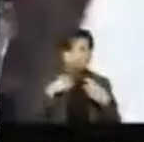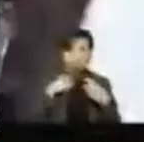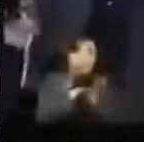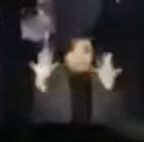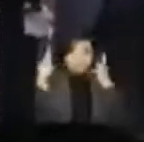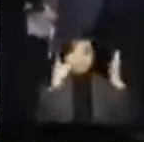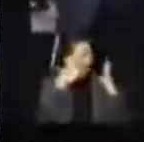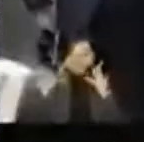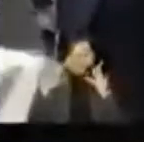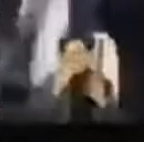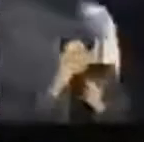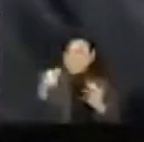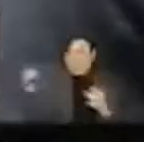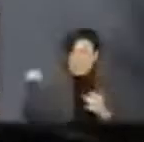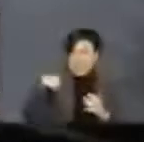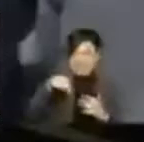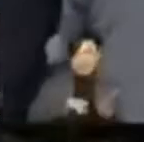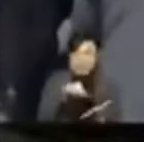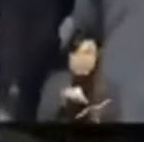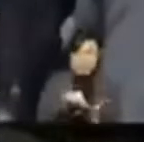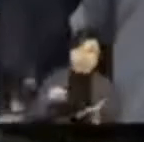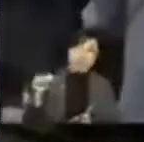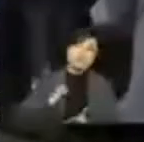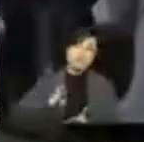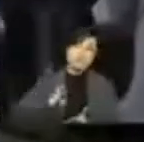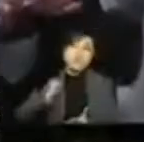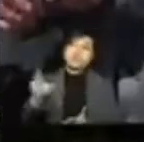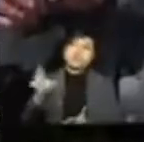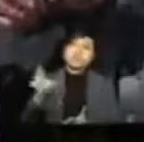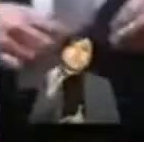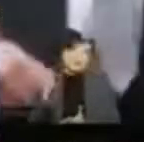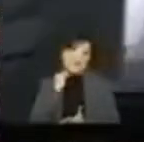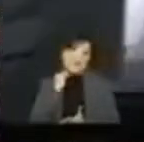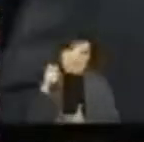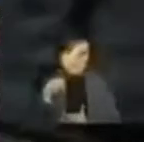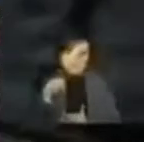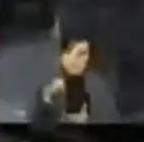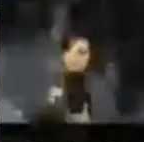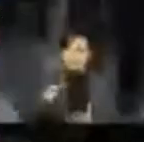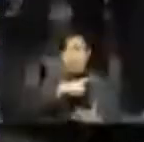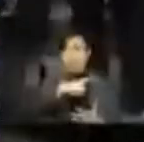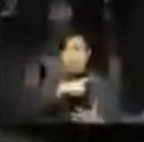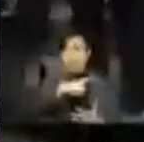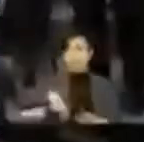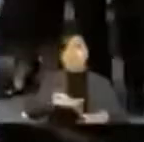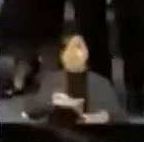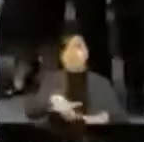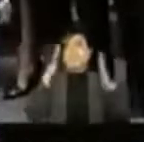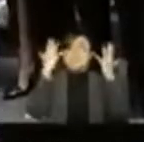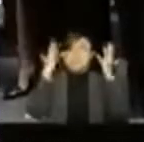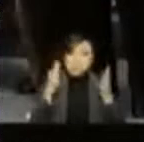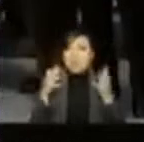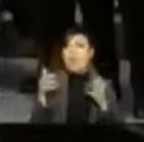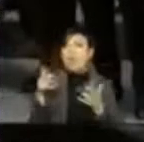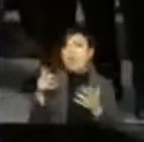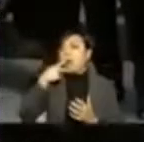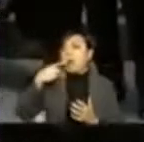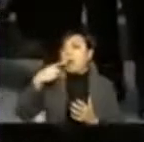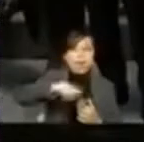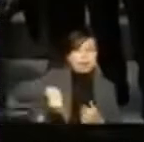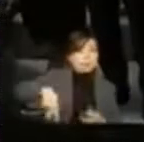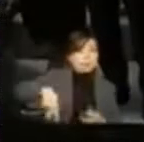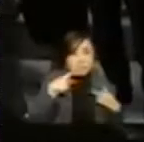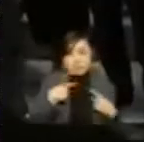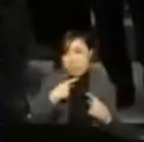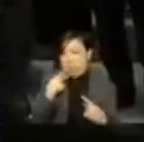alcaldías en la Ciudad de México y a conservar sus gobernaturas. Pero yo sí creo que ahorita los miembros del Partido Revolucionario